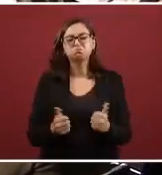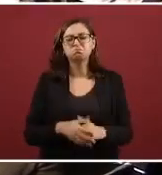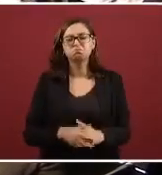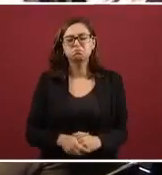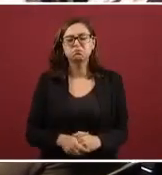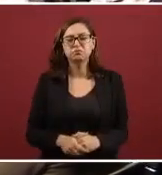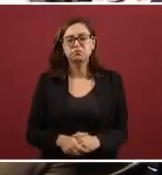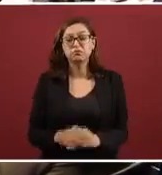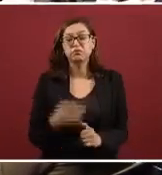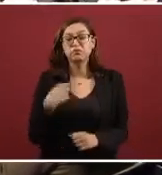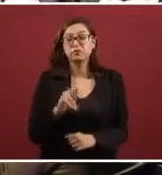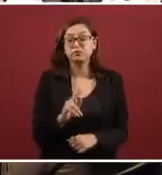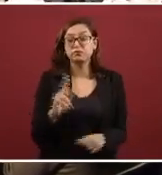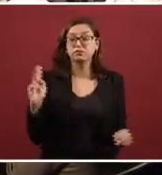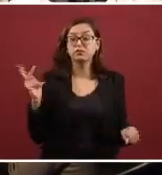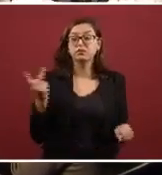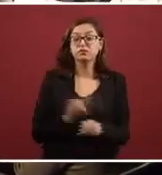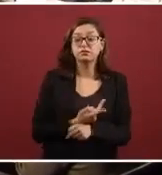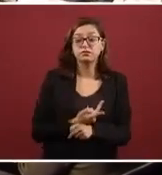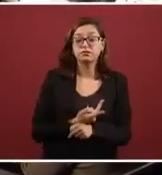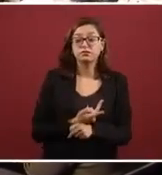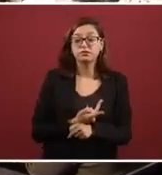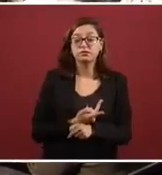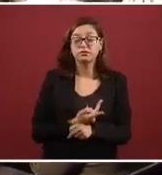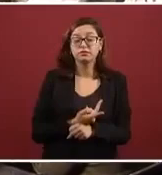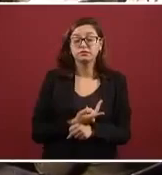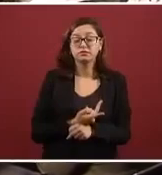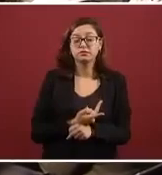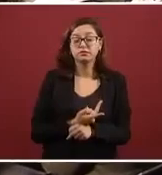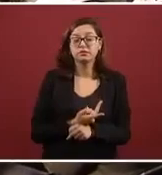está sucediendo es que